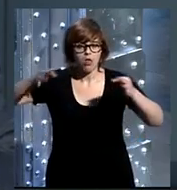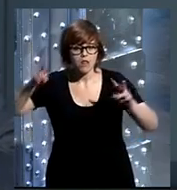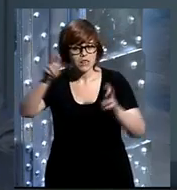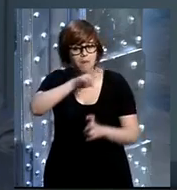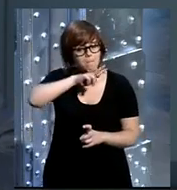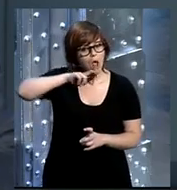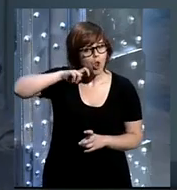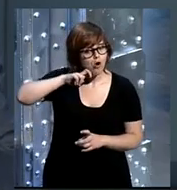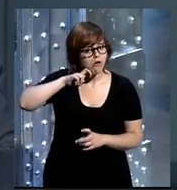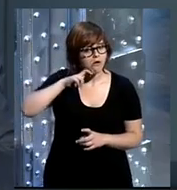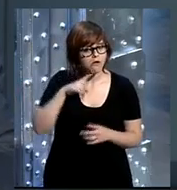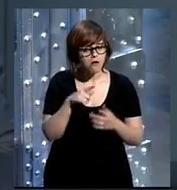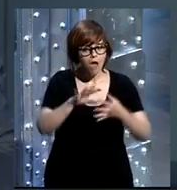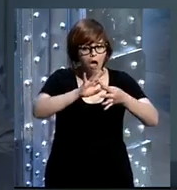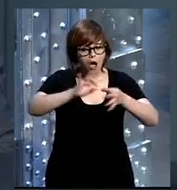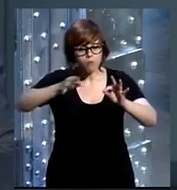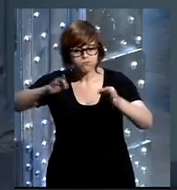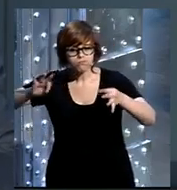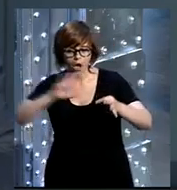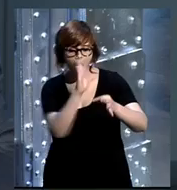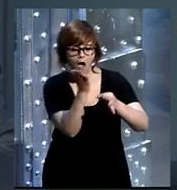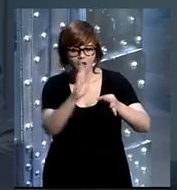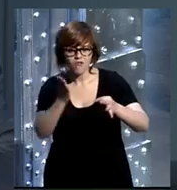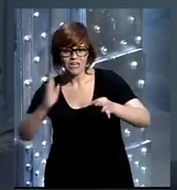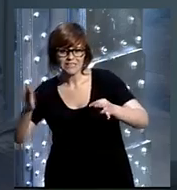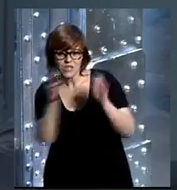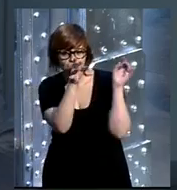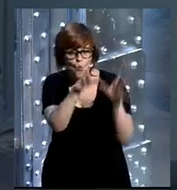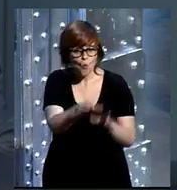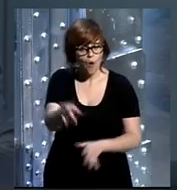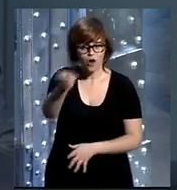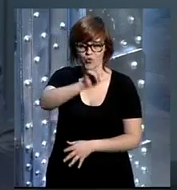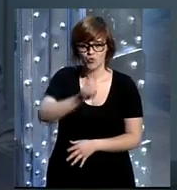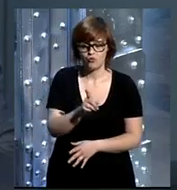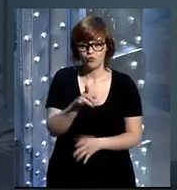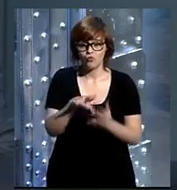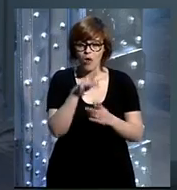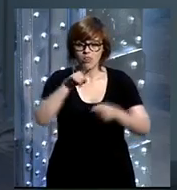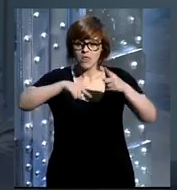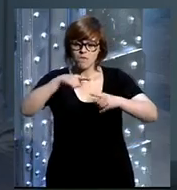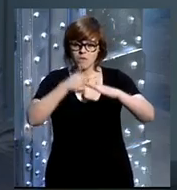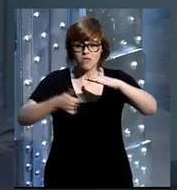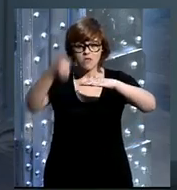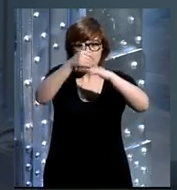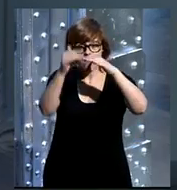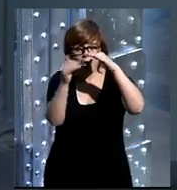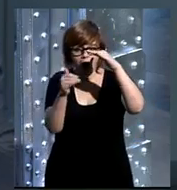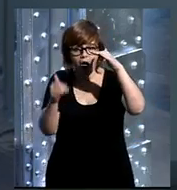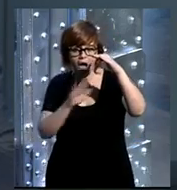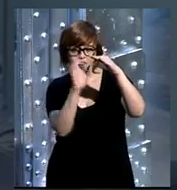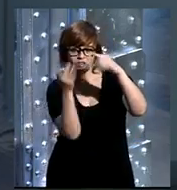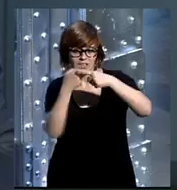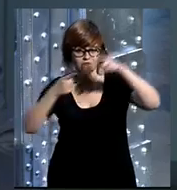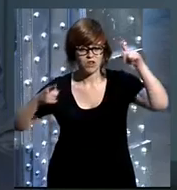Entonces hay que tener mucho cuidado, en definitiva, en cómo esta regulación afecta a unos o a otros, ¿no? En cualquier caso, consiguiendo algo que es